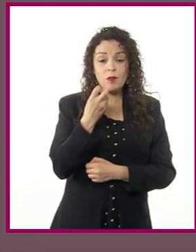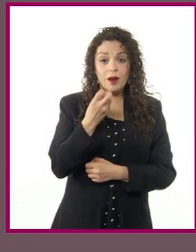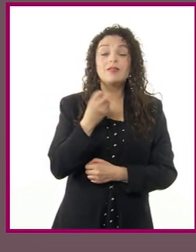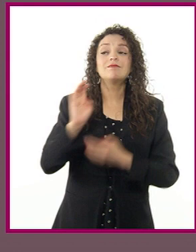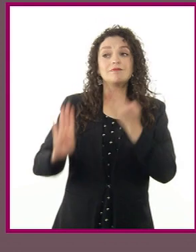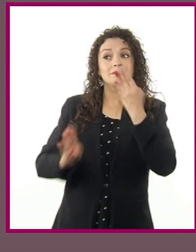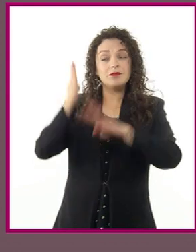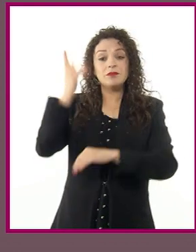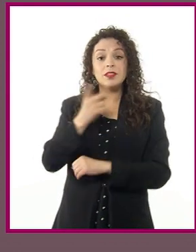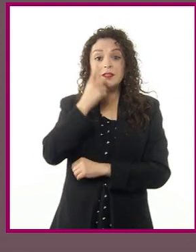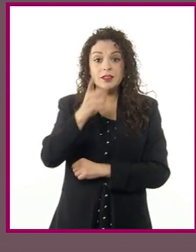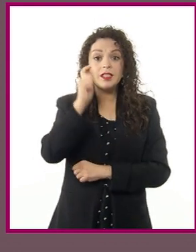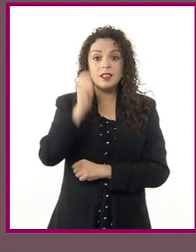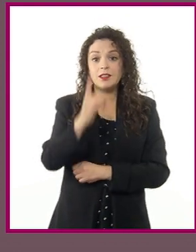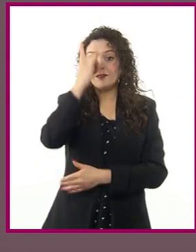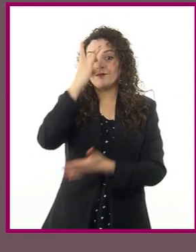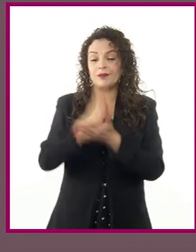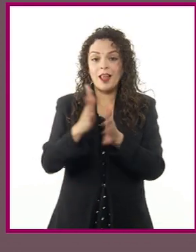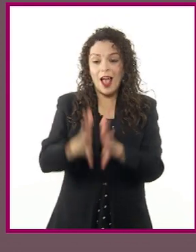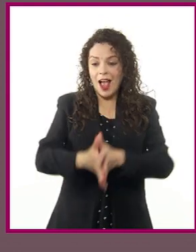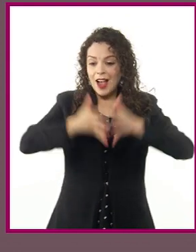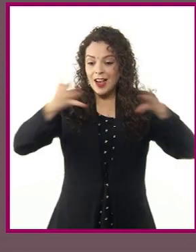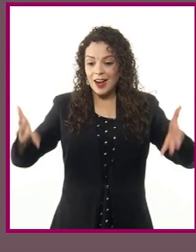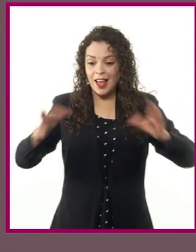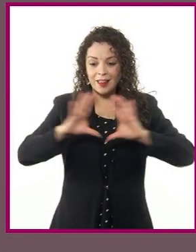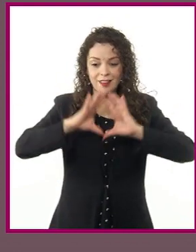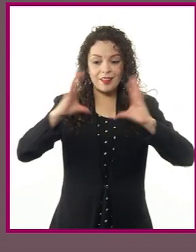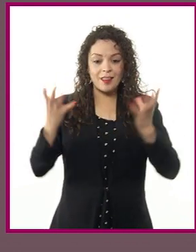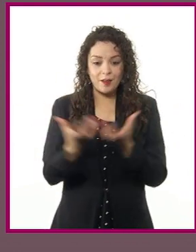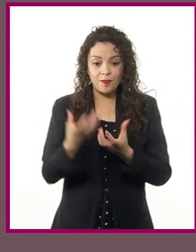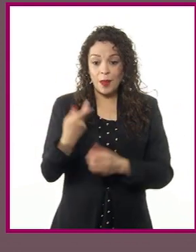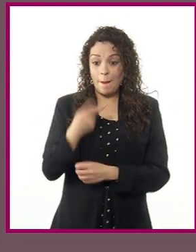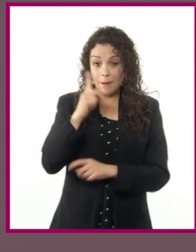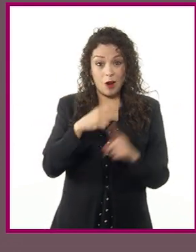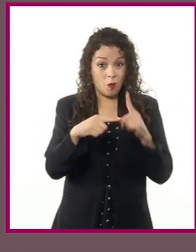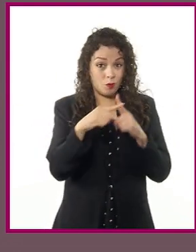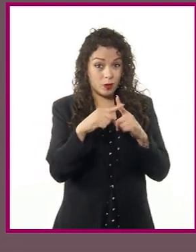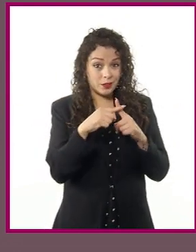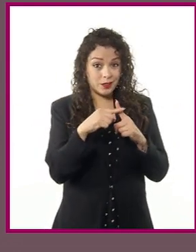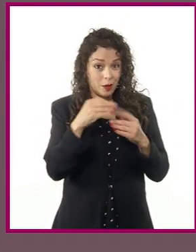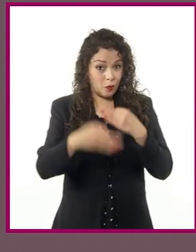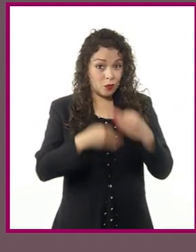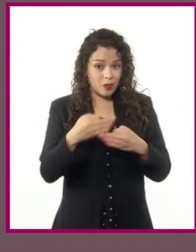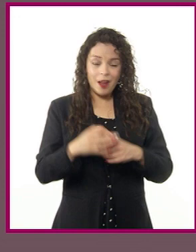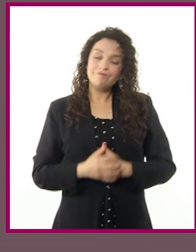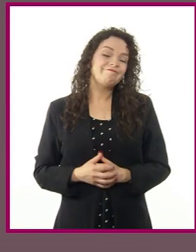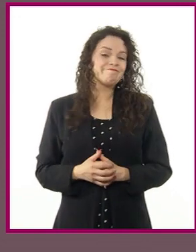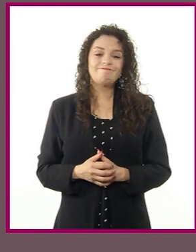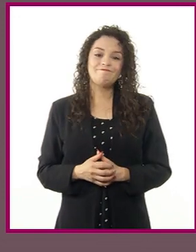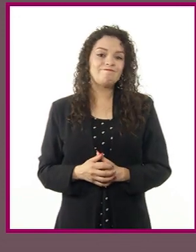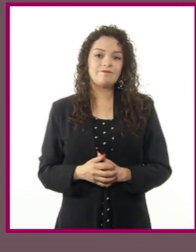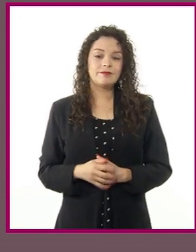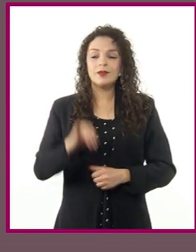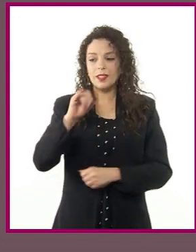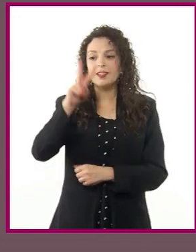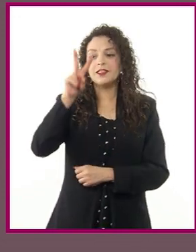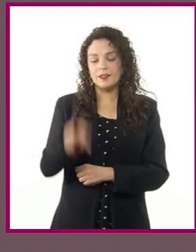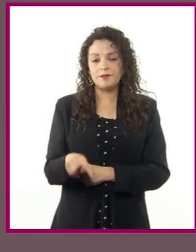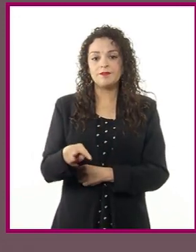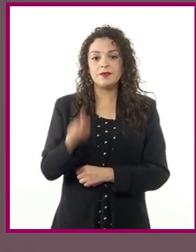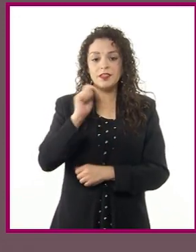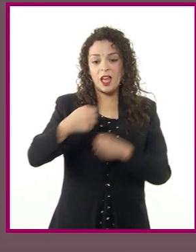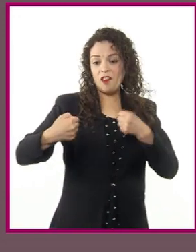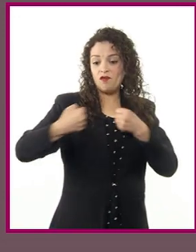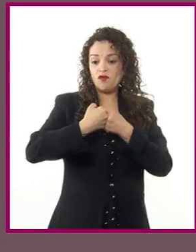mundo es una aldea global, aunque no todos lo ven como algo positivo. Así es, la disolución virtual de